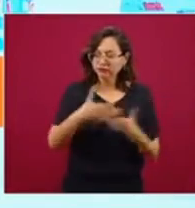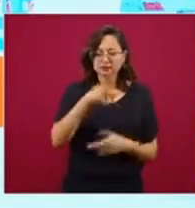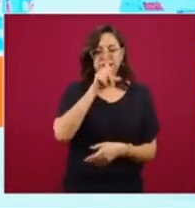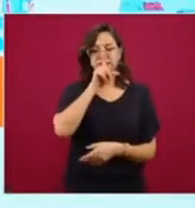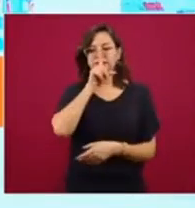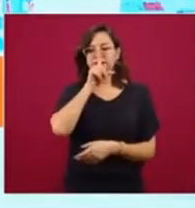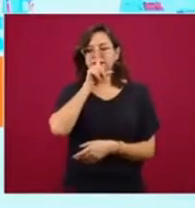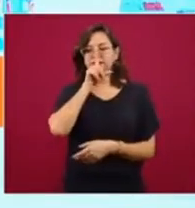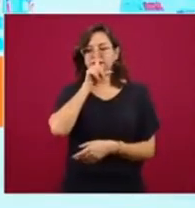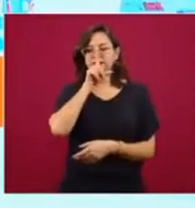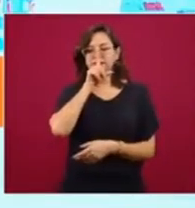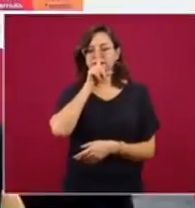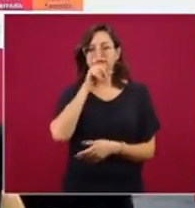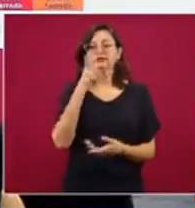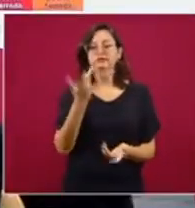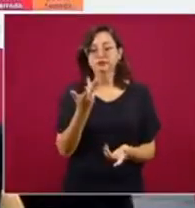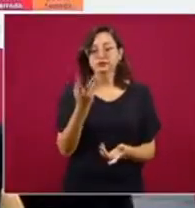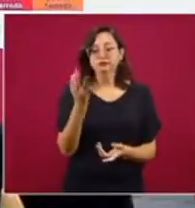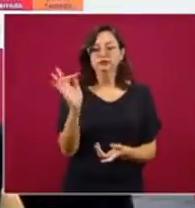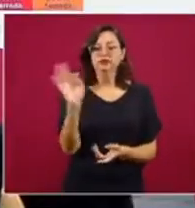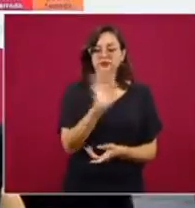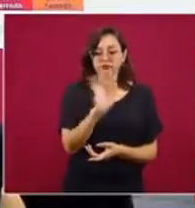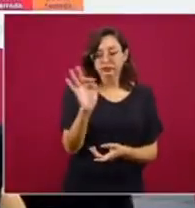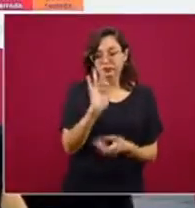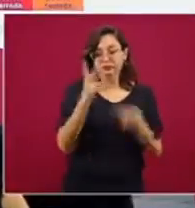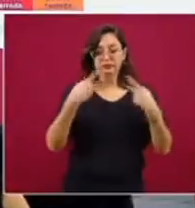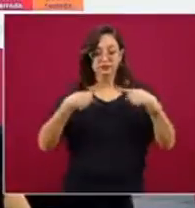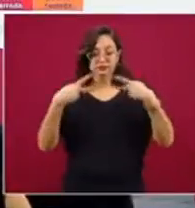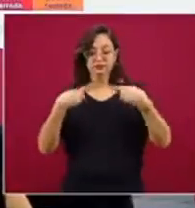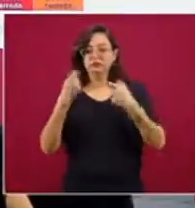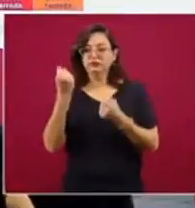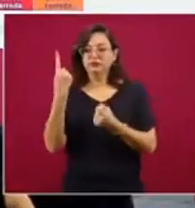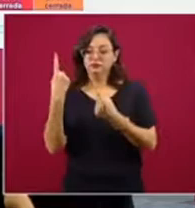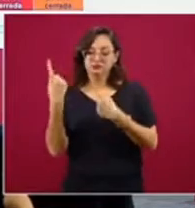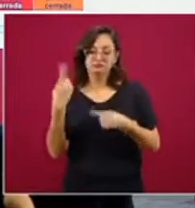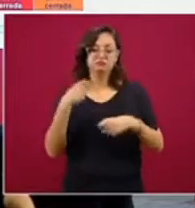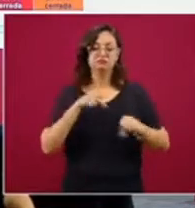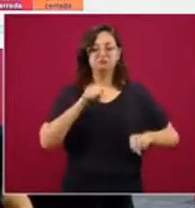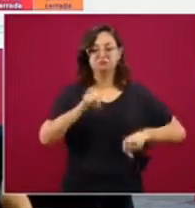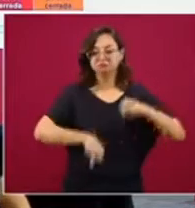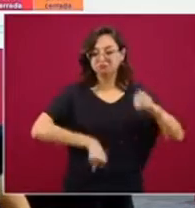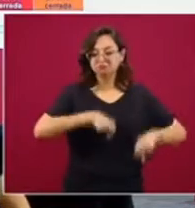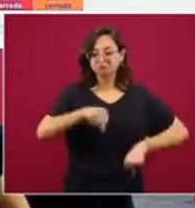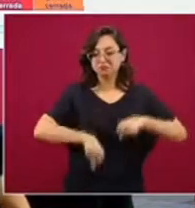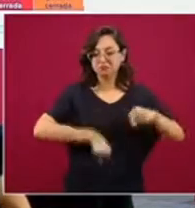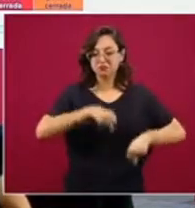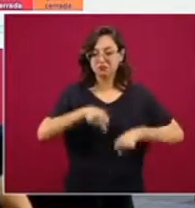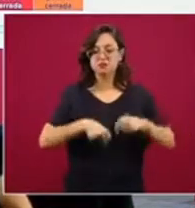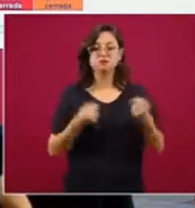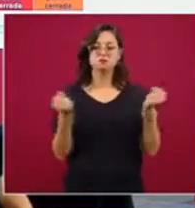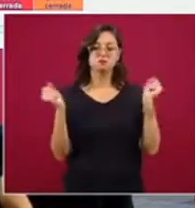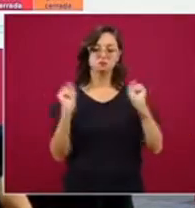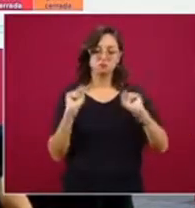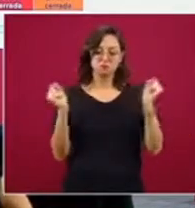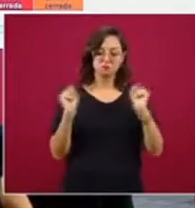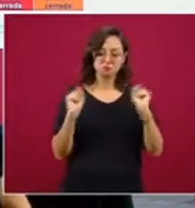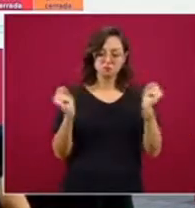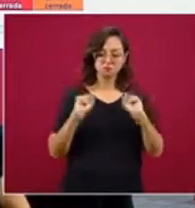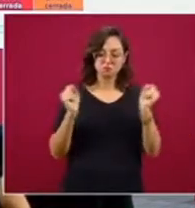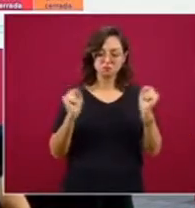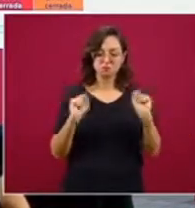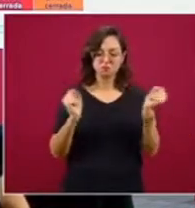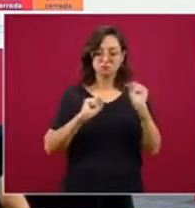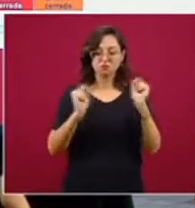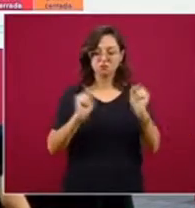cercanía. Es posiblemente para que las personas vayan a andar en bicicleta, las y los corredores vayan a correr